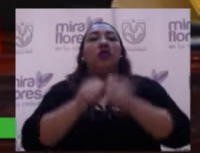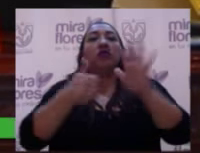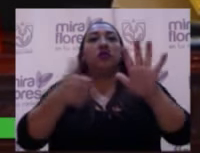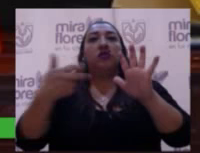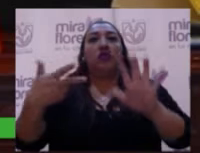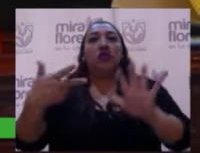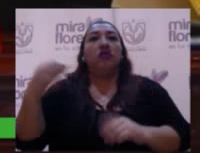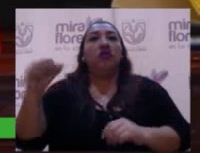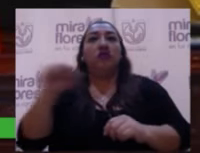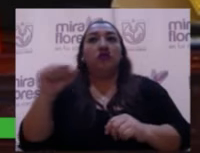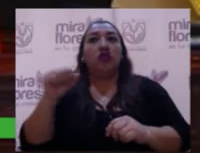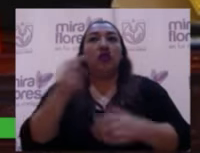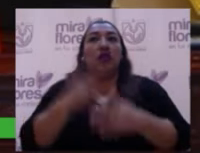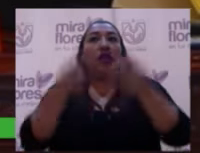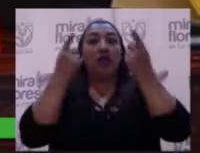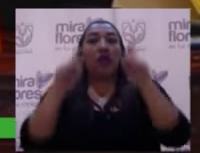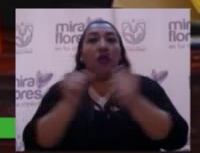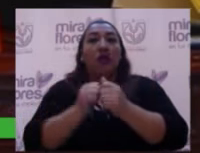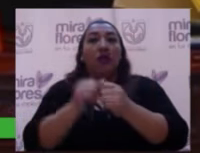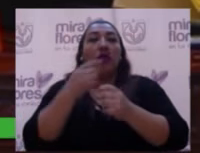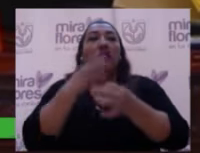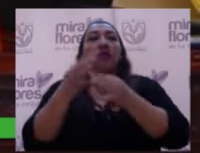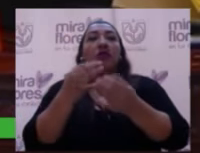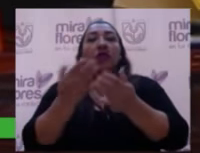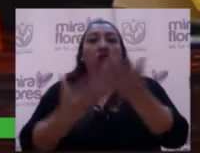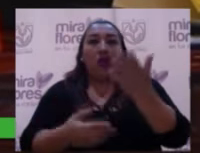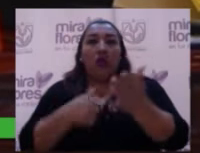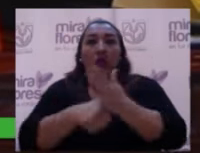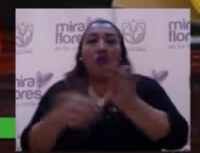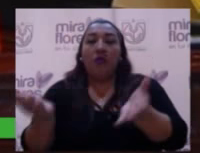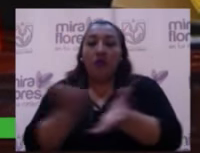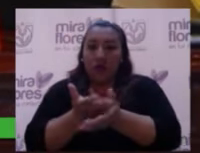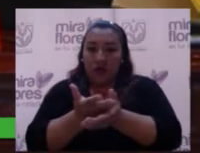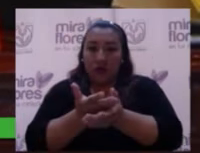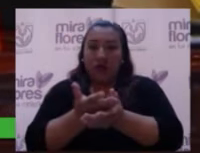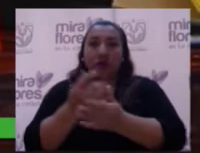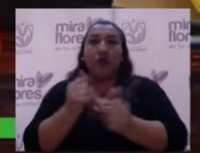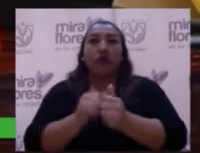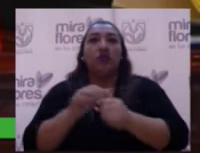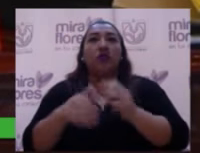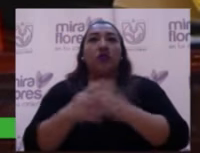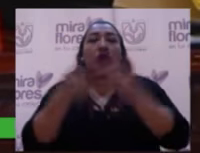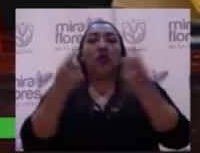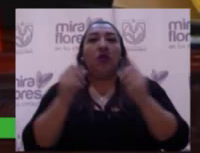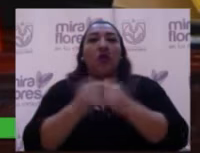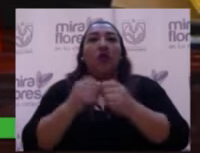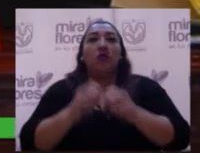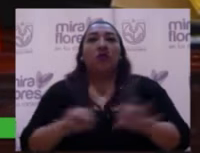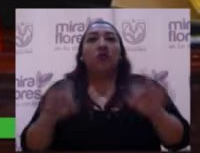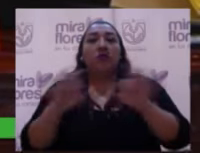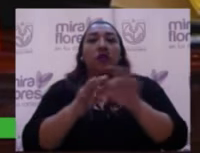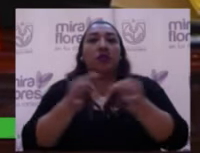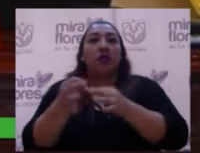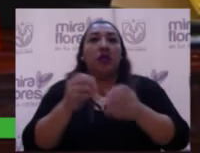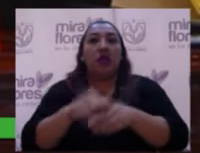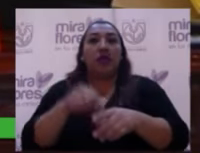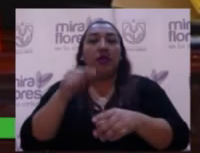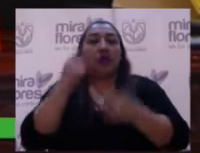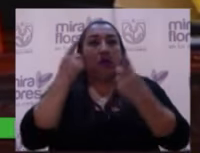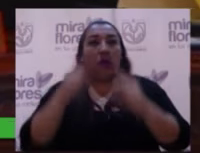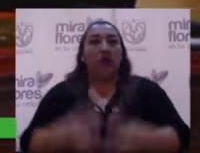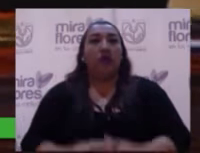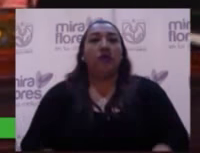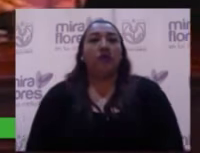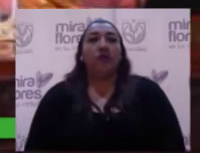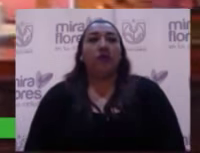35.052,68 soles, de acuerdo con el detalle que obra en la documentación anexa y de conformidad a las consideraciones expuestas en el presente